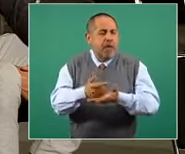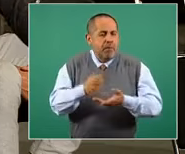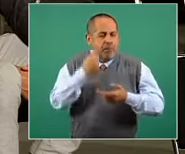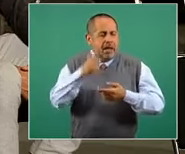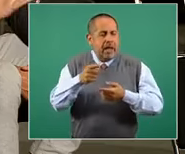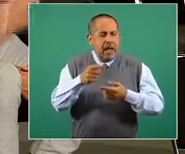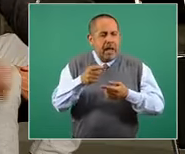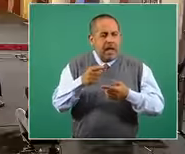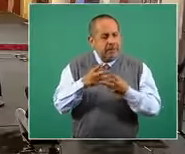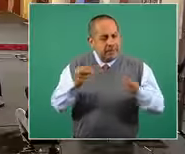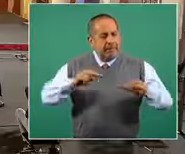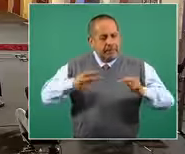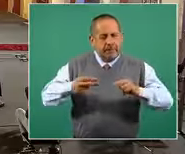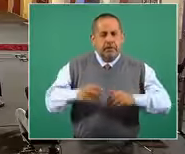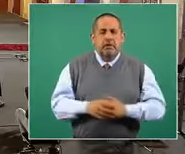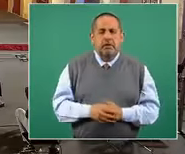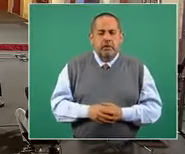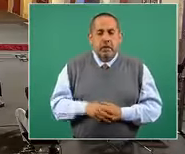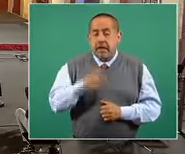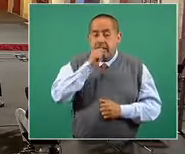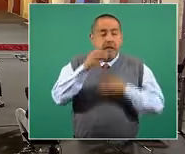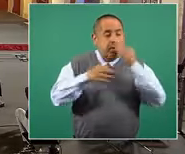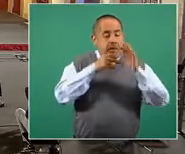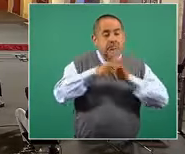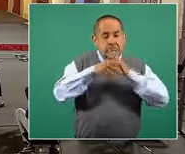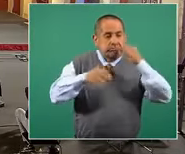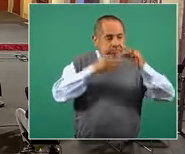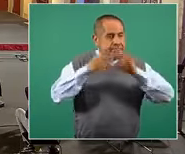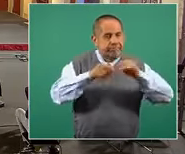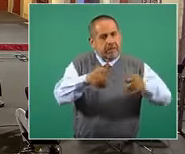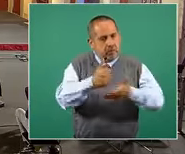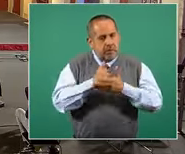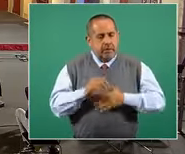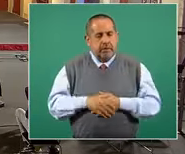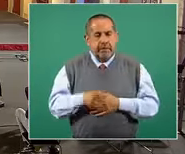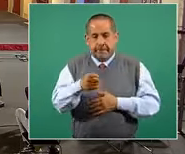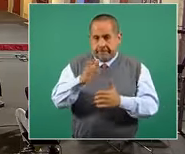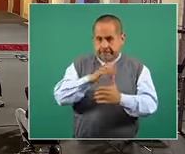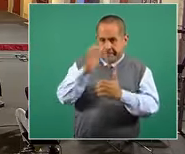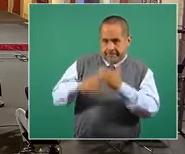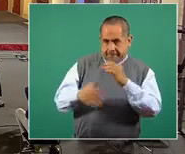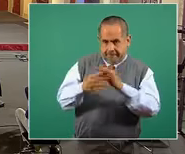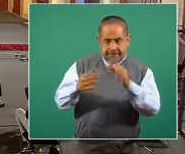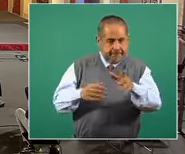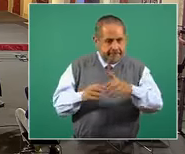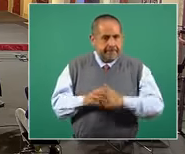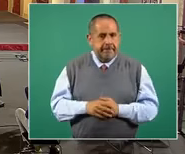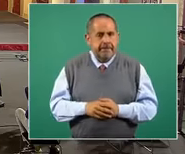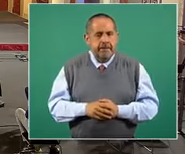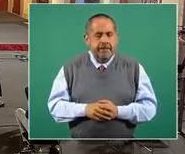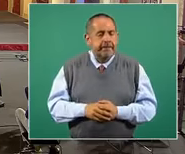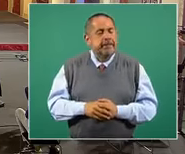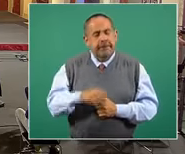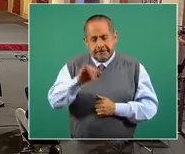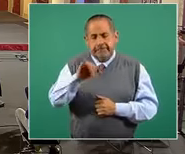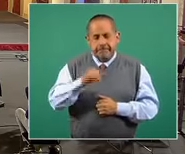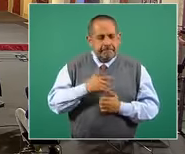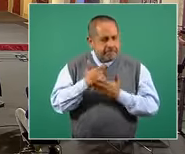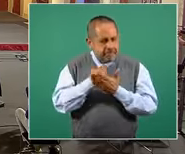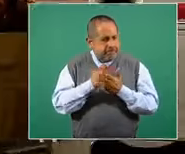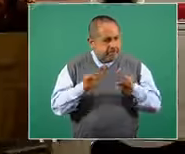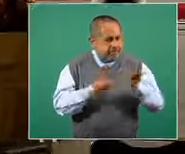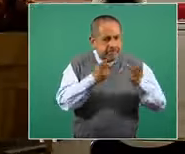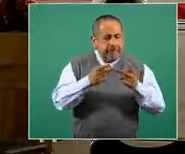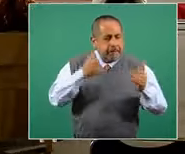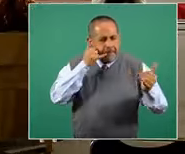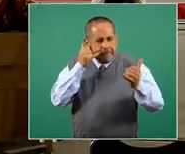que esto se revierta? ¿Cómo no? Y los medios de comunicación. Y los medios, por supuesto. Cierro con eso precisamente. Sí, en distintas encuestas telefónicas